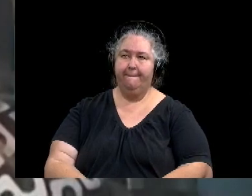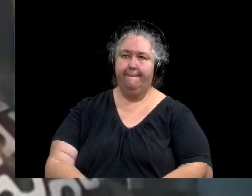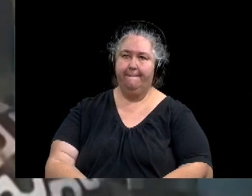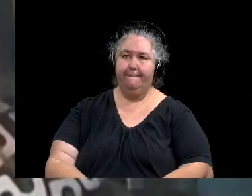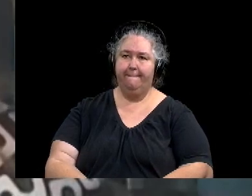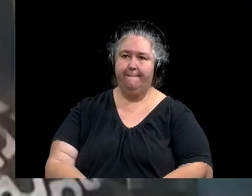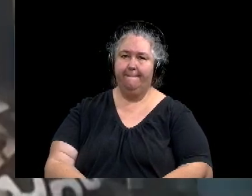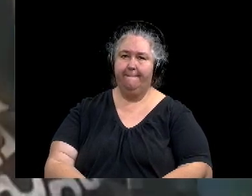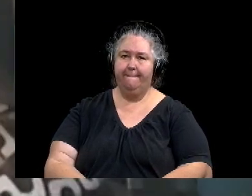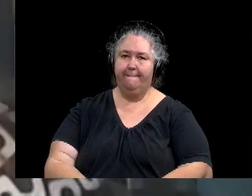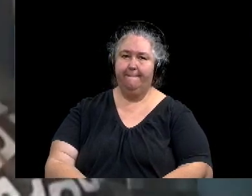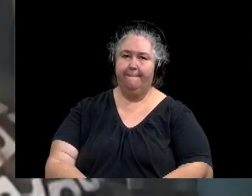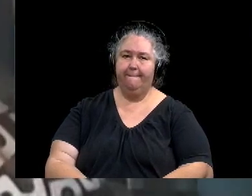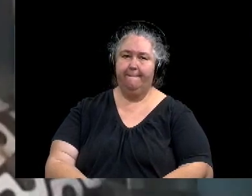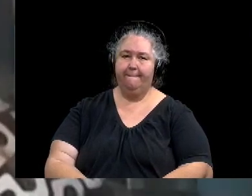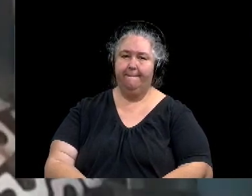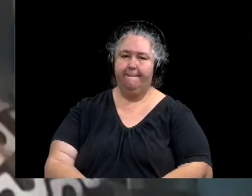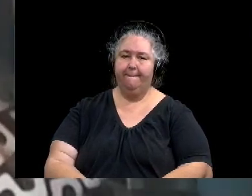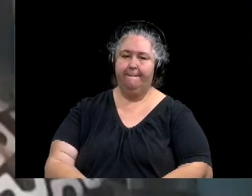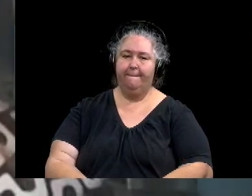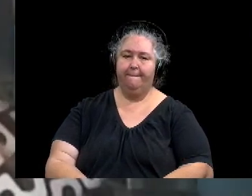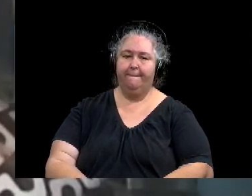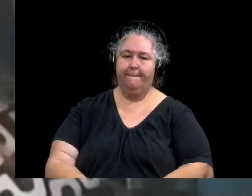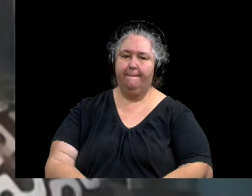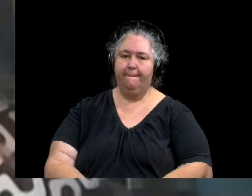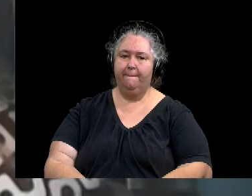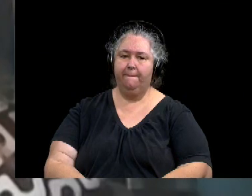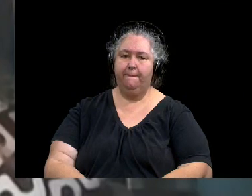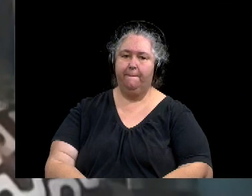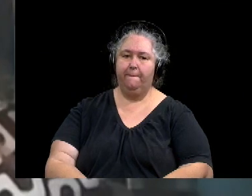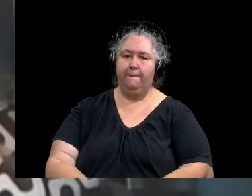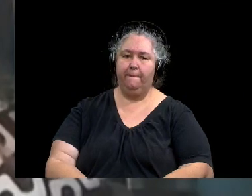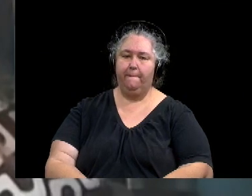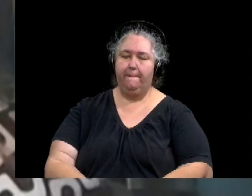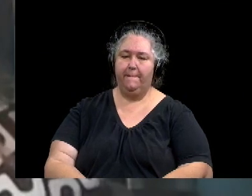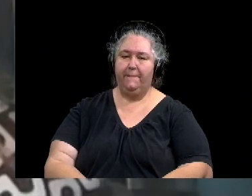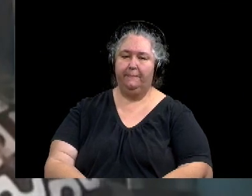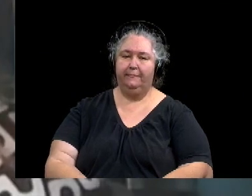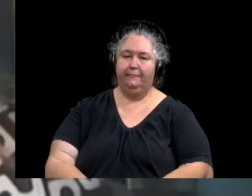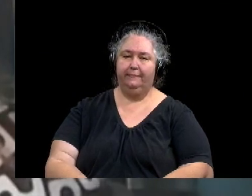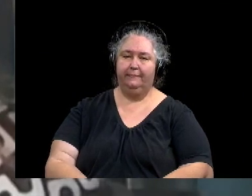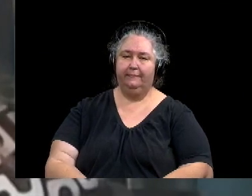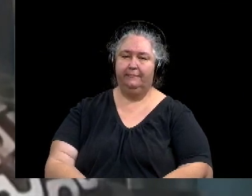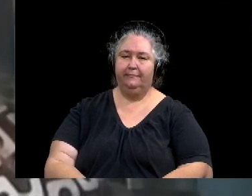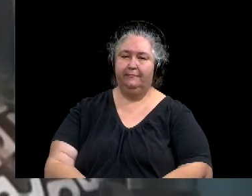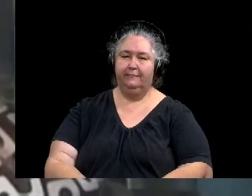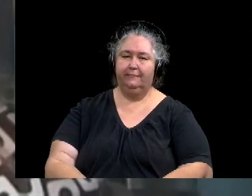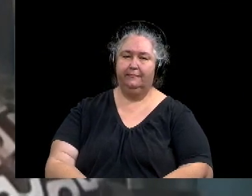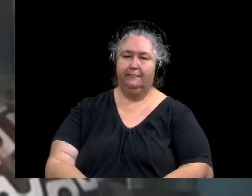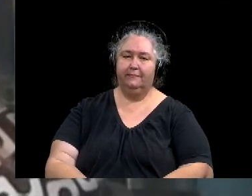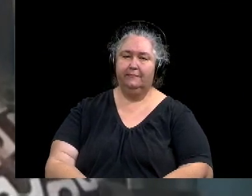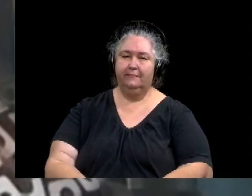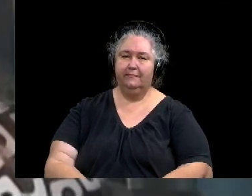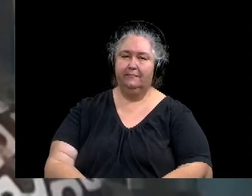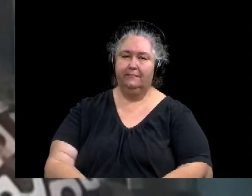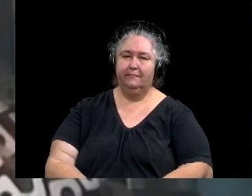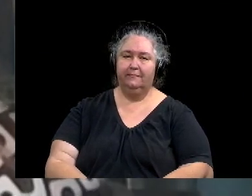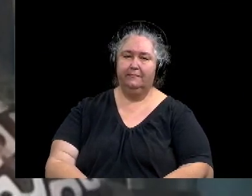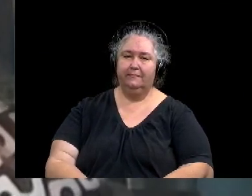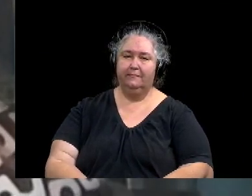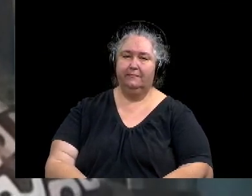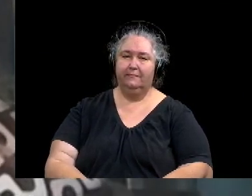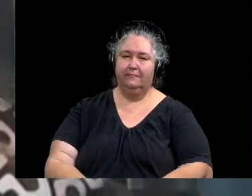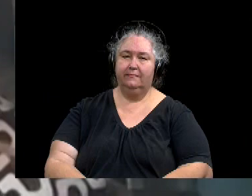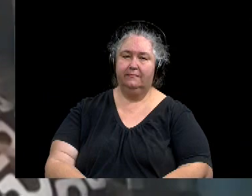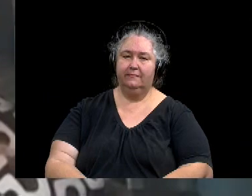las 4:30 de la tarde. Puede ver la conferencia de prensa en el canal 10 o por internet en vivo en